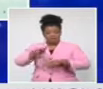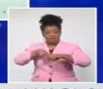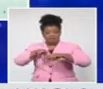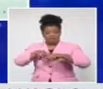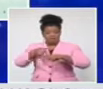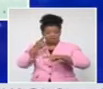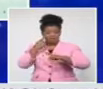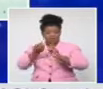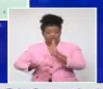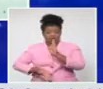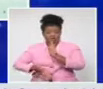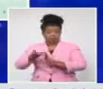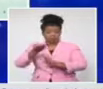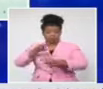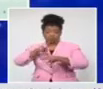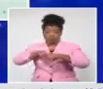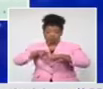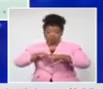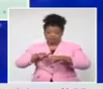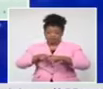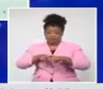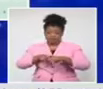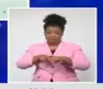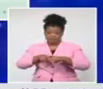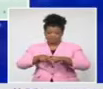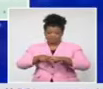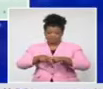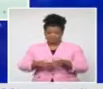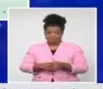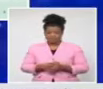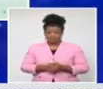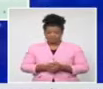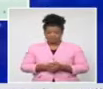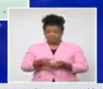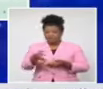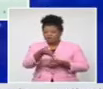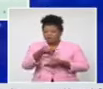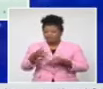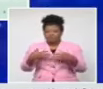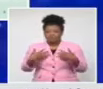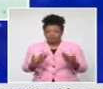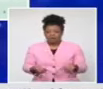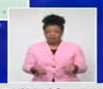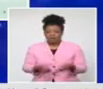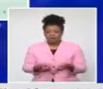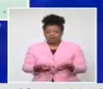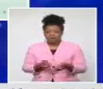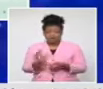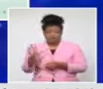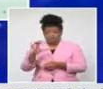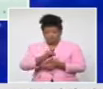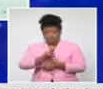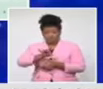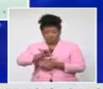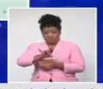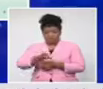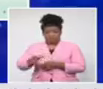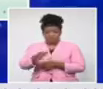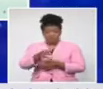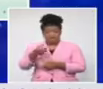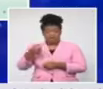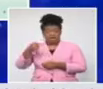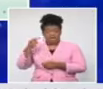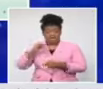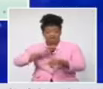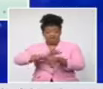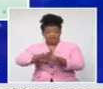de todo este territorio y del país, pudiéramos decir. Dispersos en sus 15 municipios. Ayer Arroyo